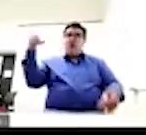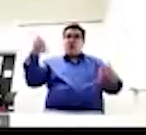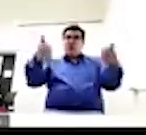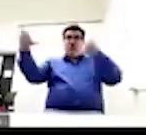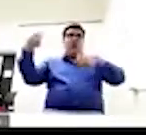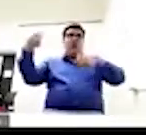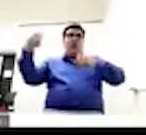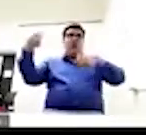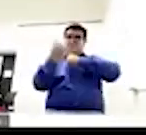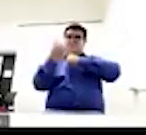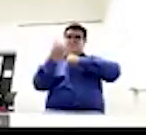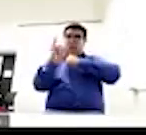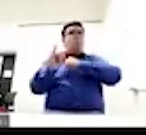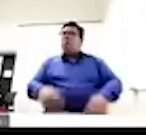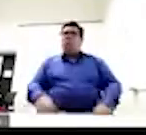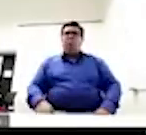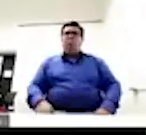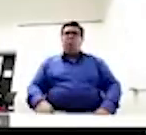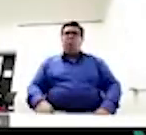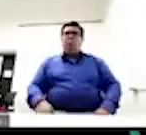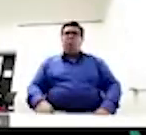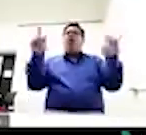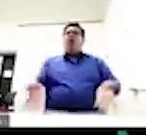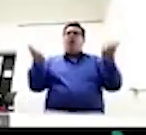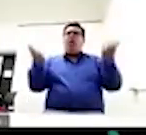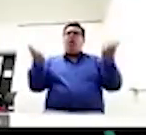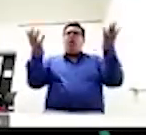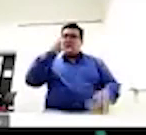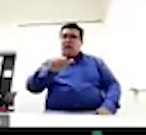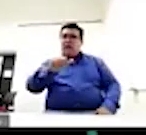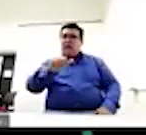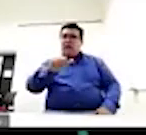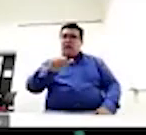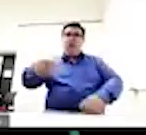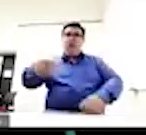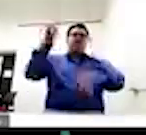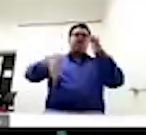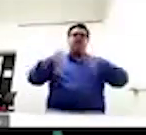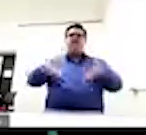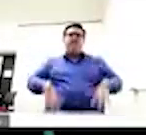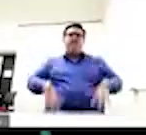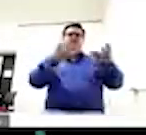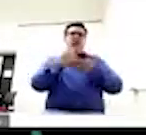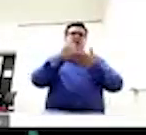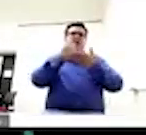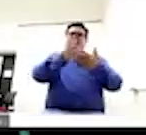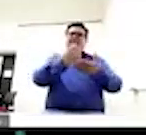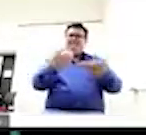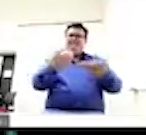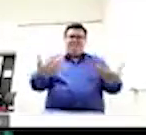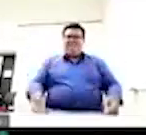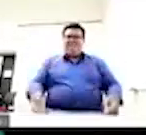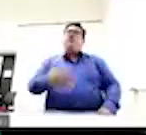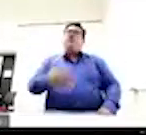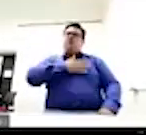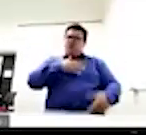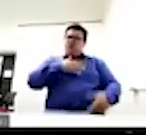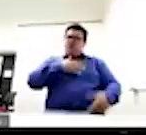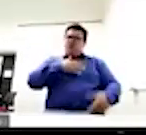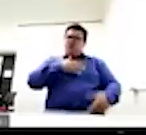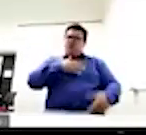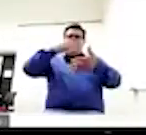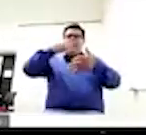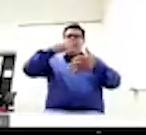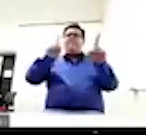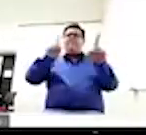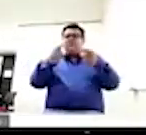enjuiciados y esta niña no ha recibido justicia. Yo quiero leer un texto muy cortito